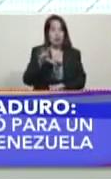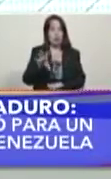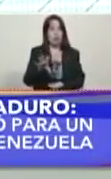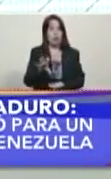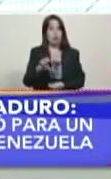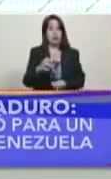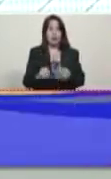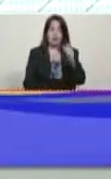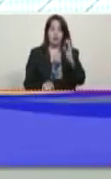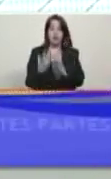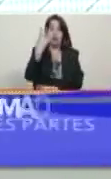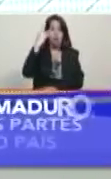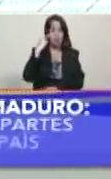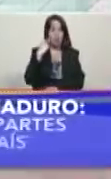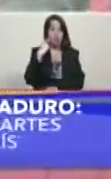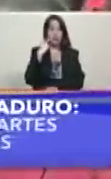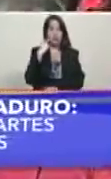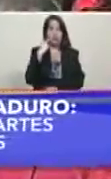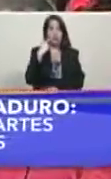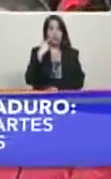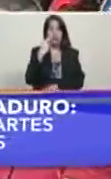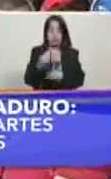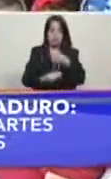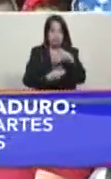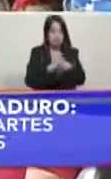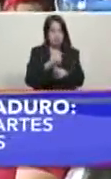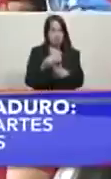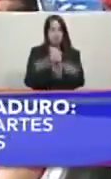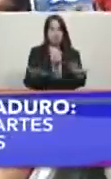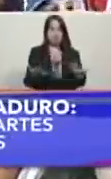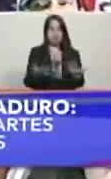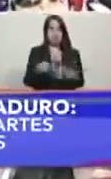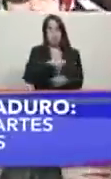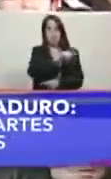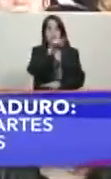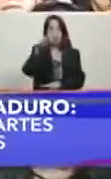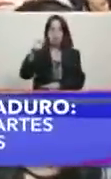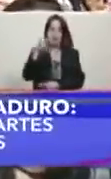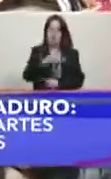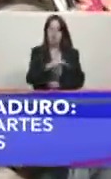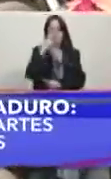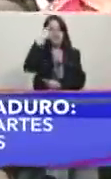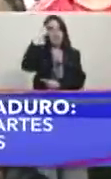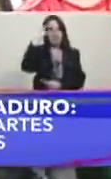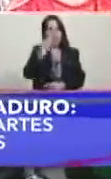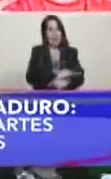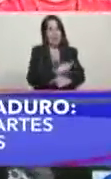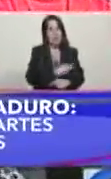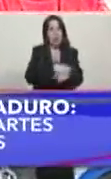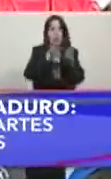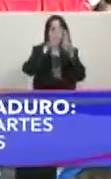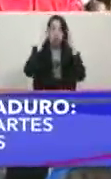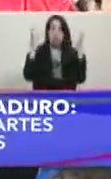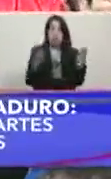fundados por bolívar deben saber ustedes hermanos del mundo